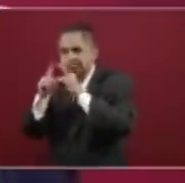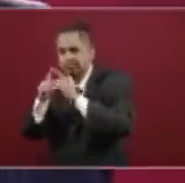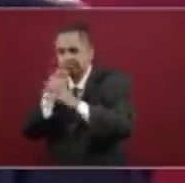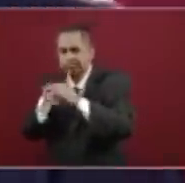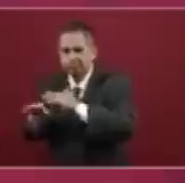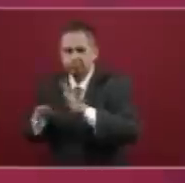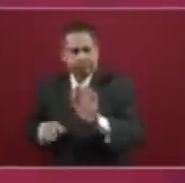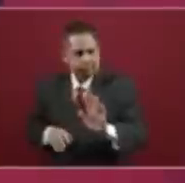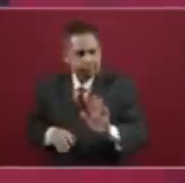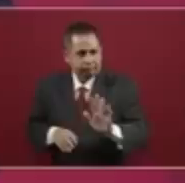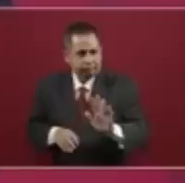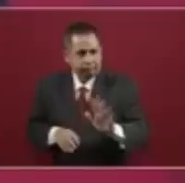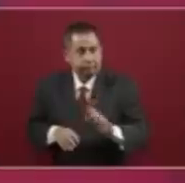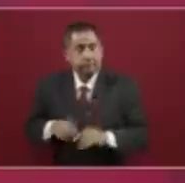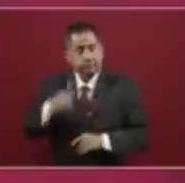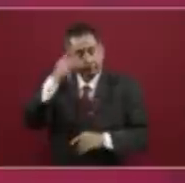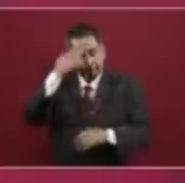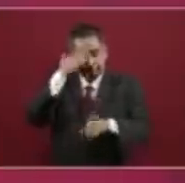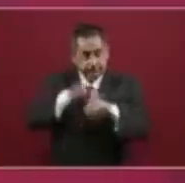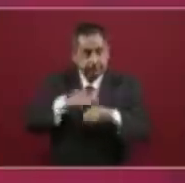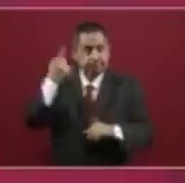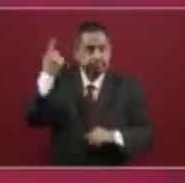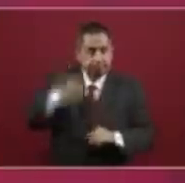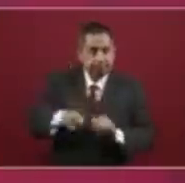si olvidamos los mandamientos.